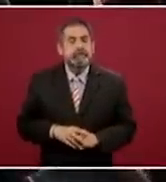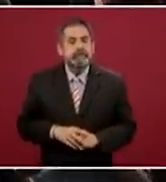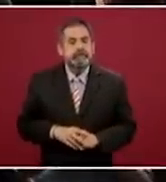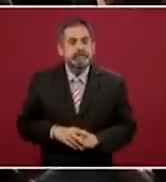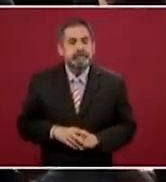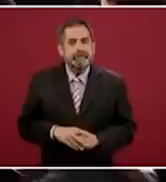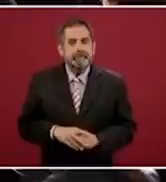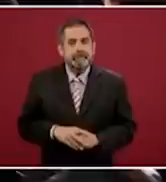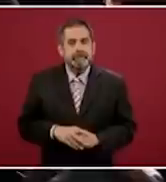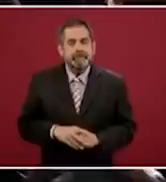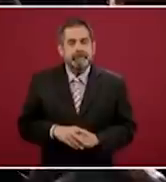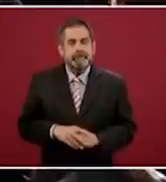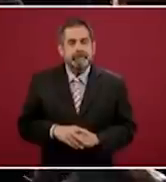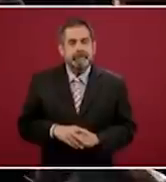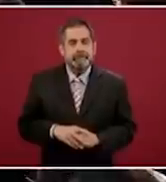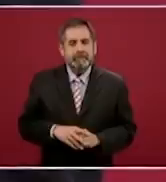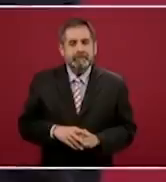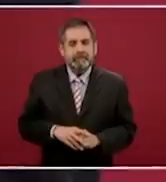esas